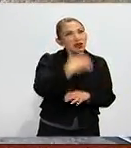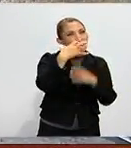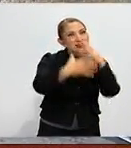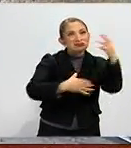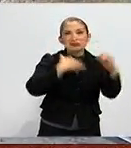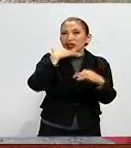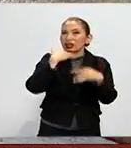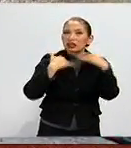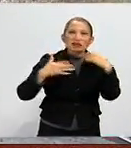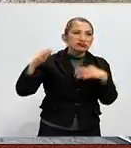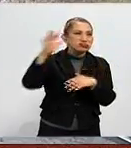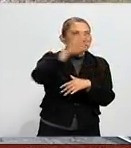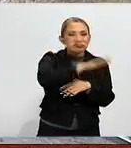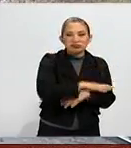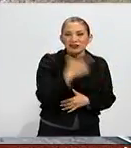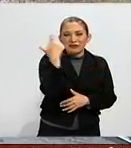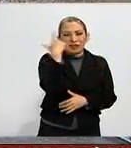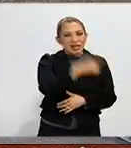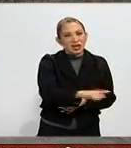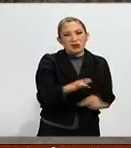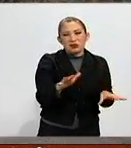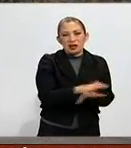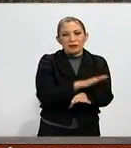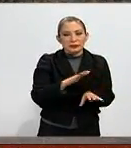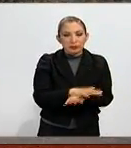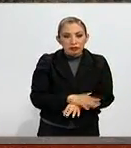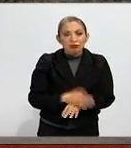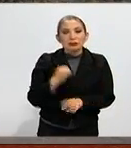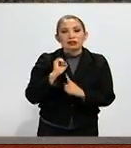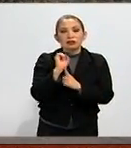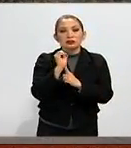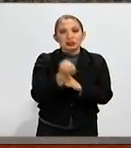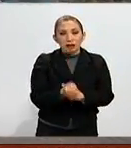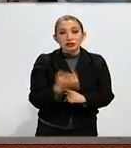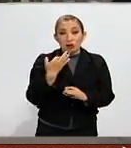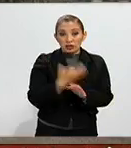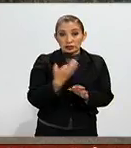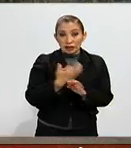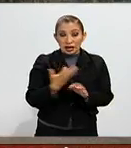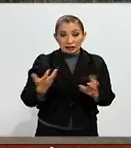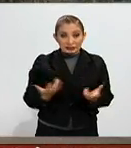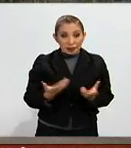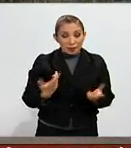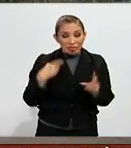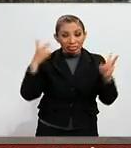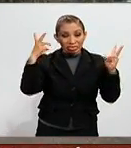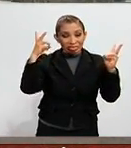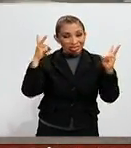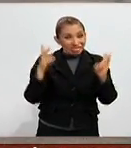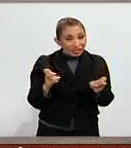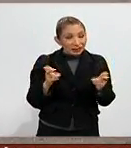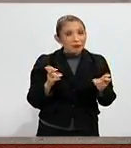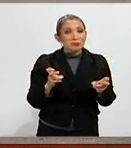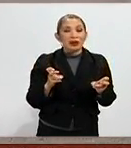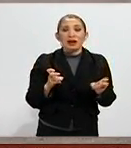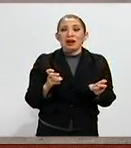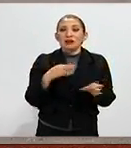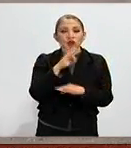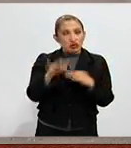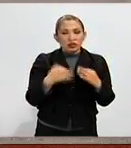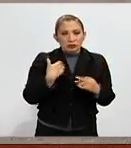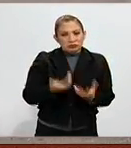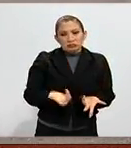de la cambio climático, la situación que estamos viviendo es un tema que todos lo